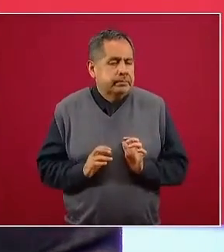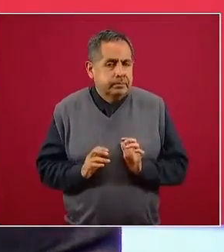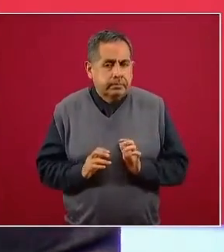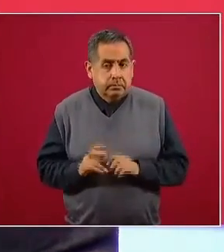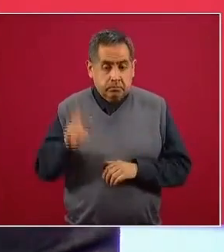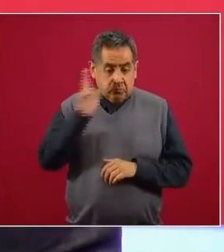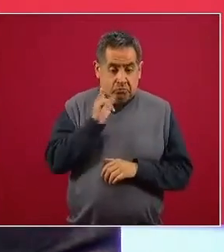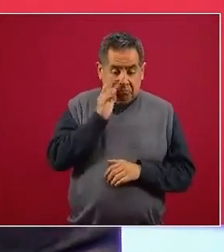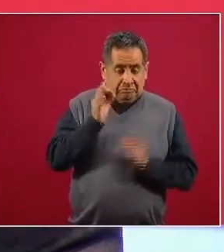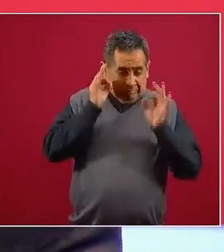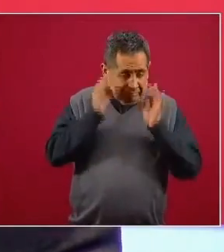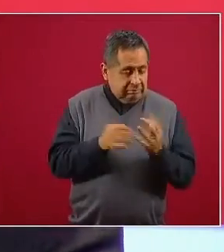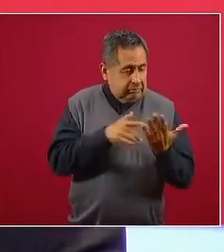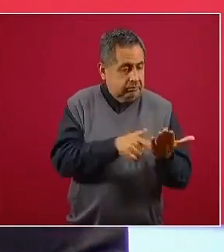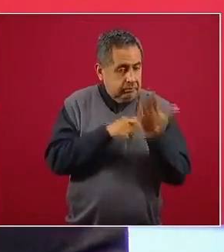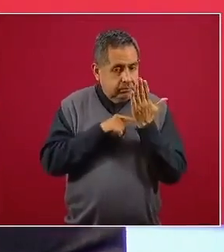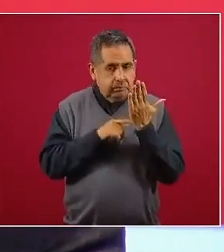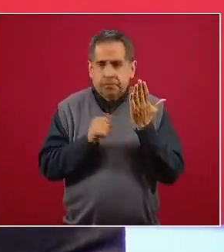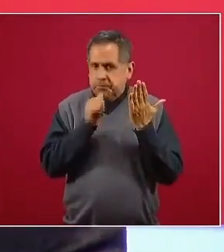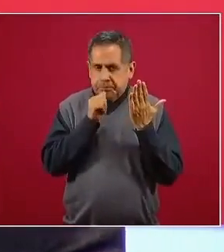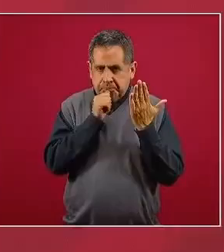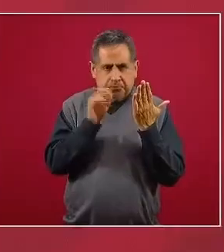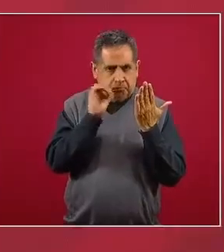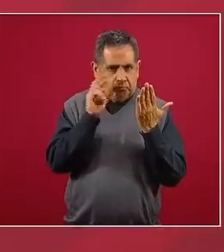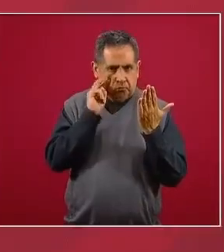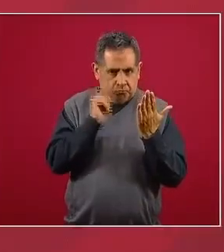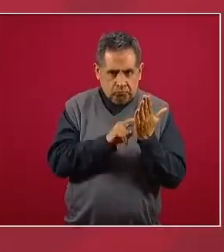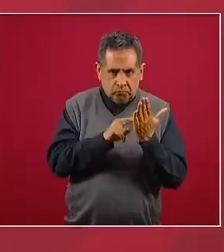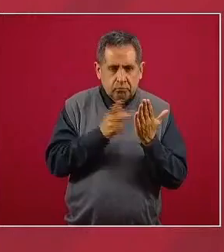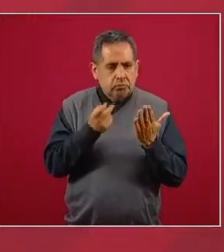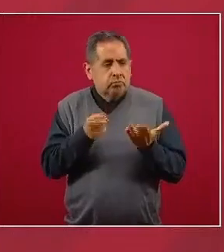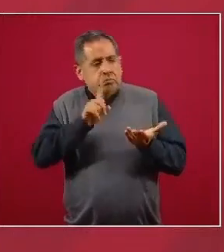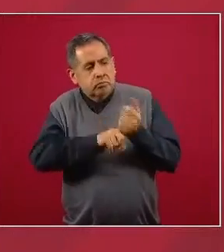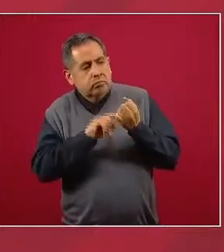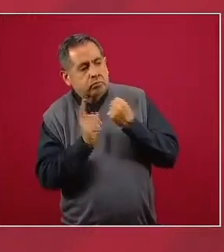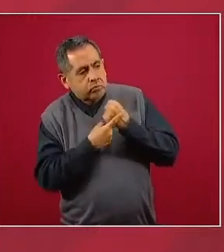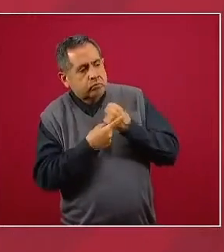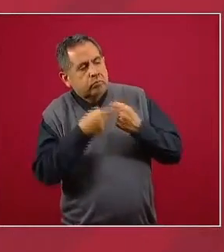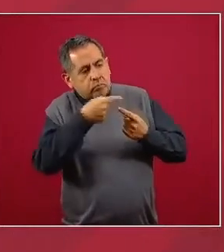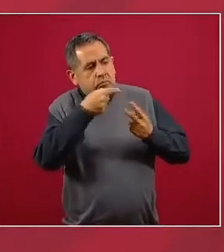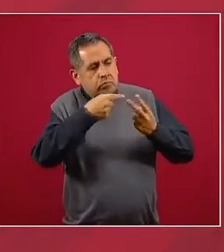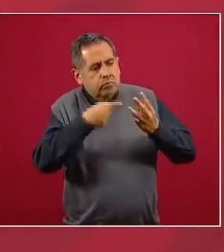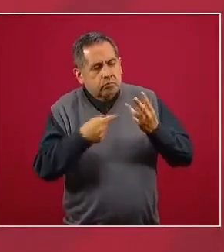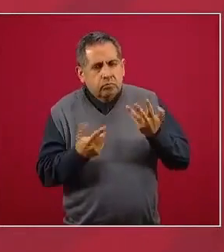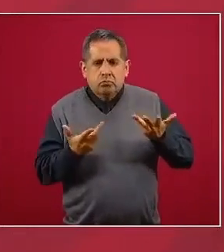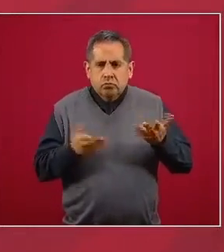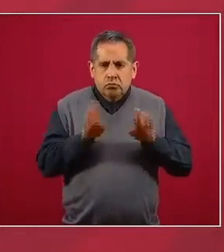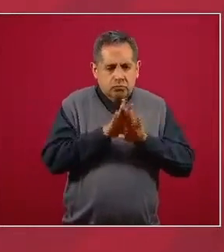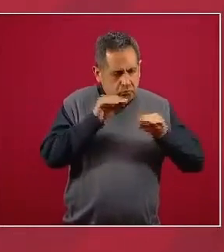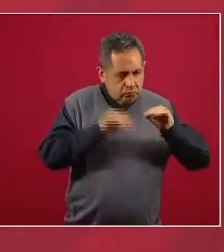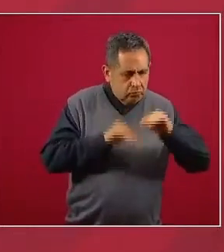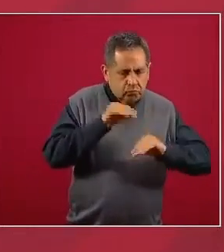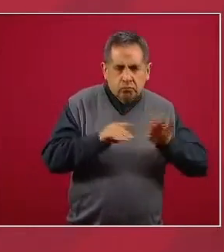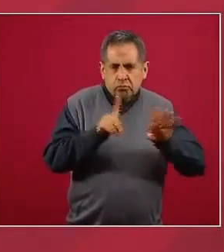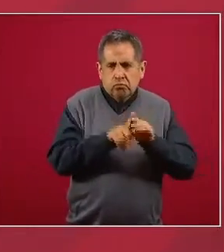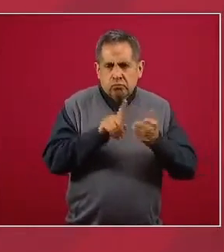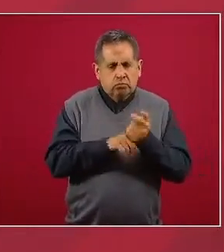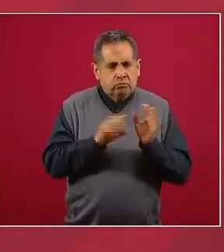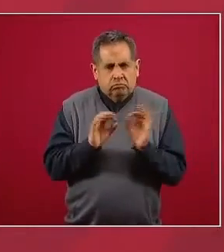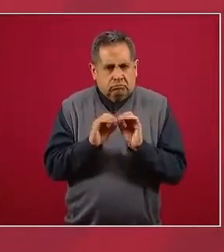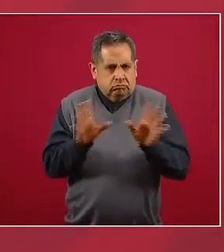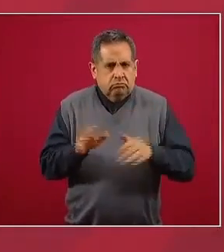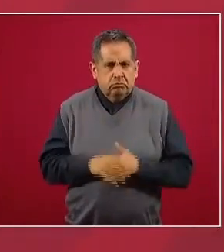hay evidencia directa de los estudios clínicos, pero sí de los principios de composición de esta